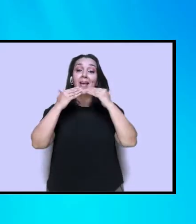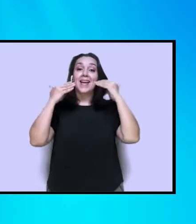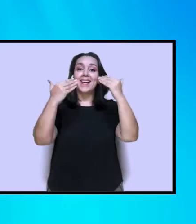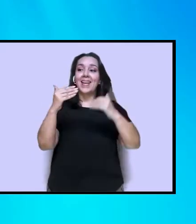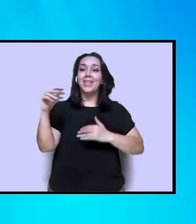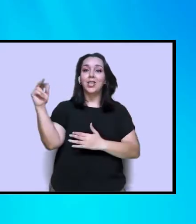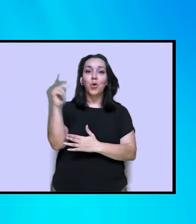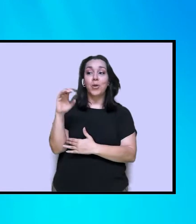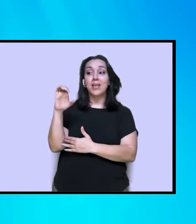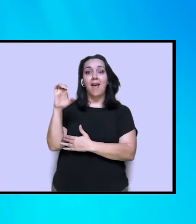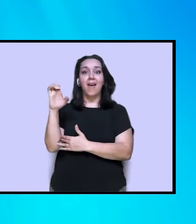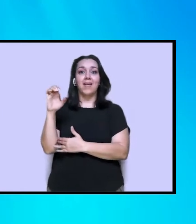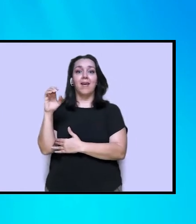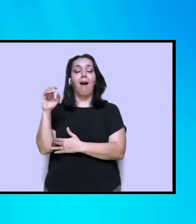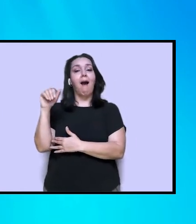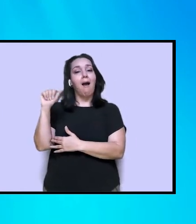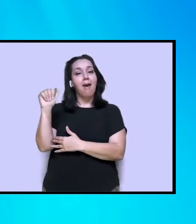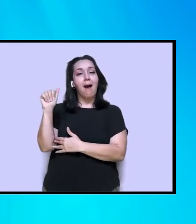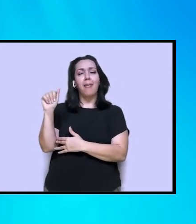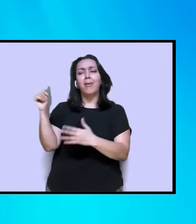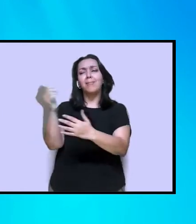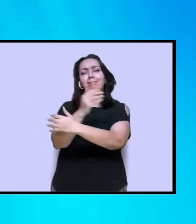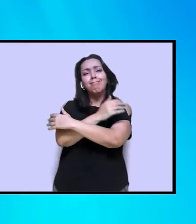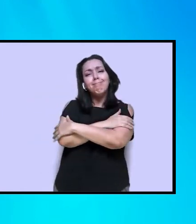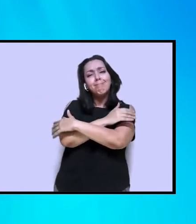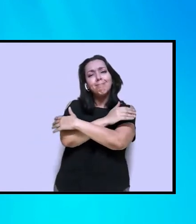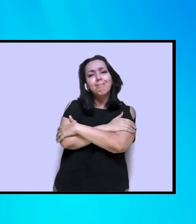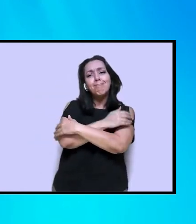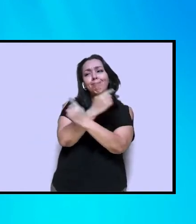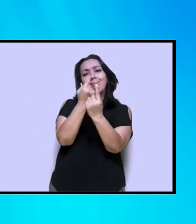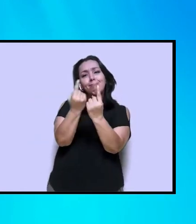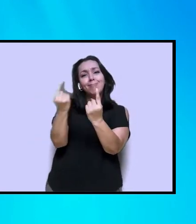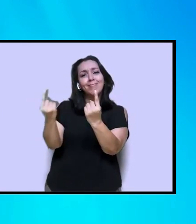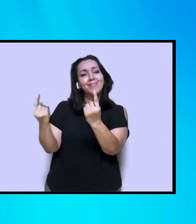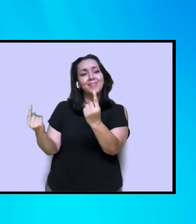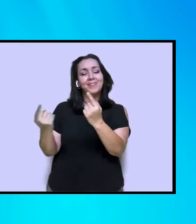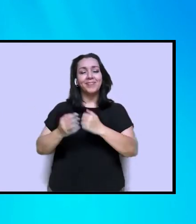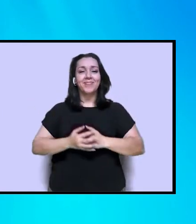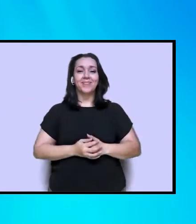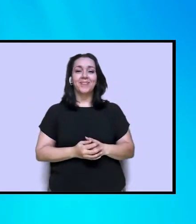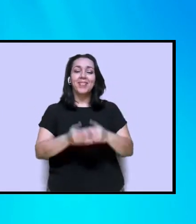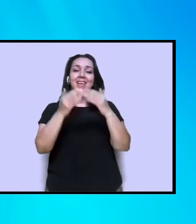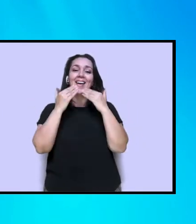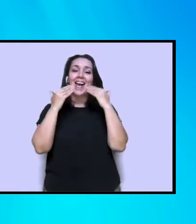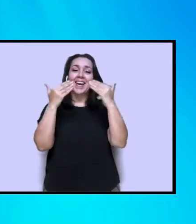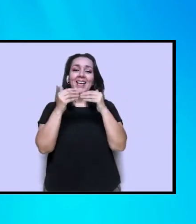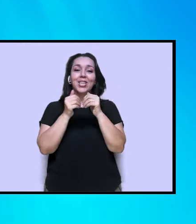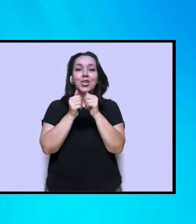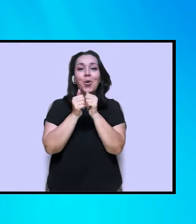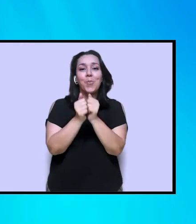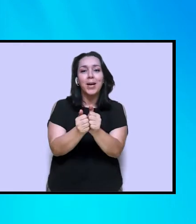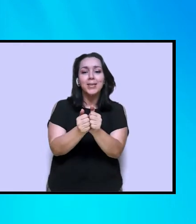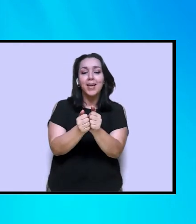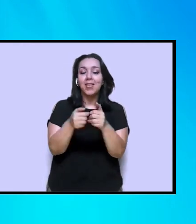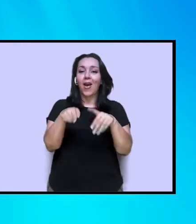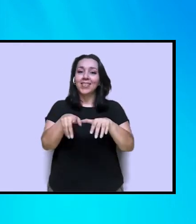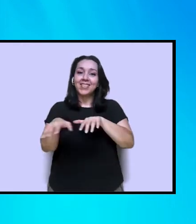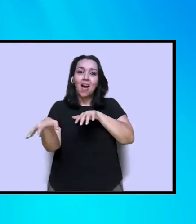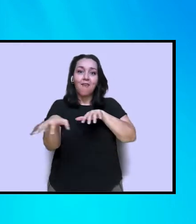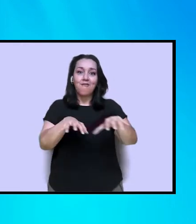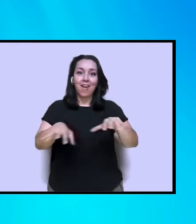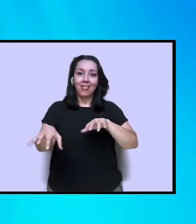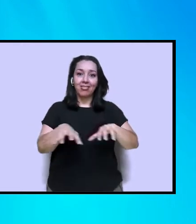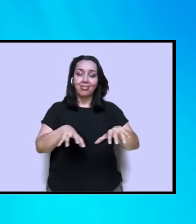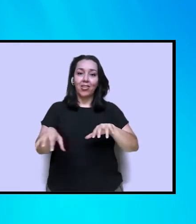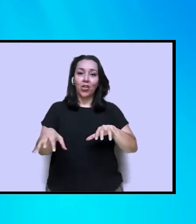Gracias, compañeras Erika y Alejandra. Saludos fraternos a cada uno de ustedes. Gracias por acompañarnos en este